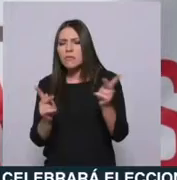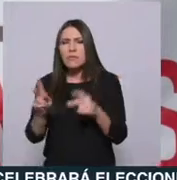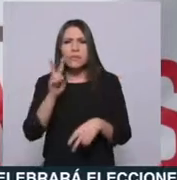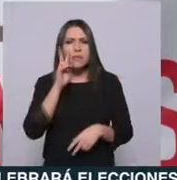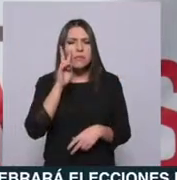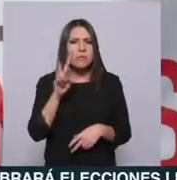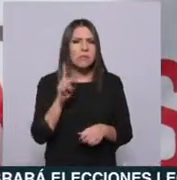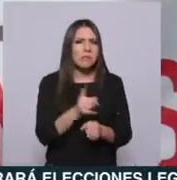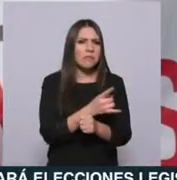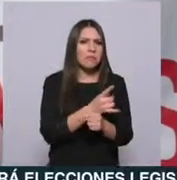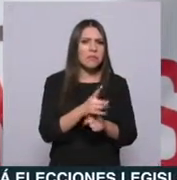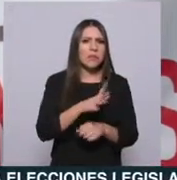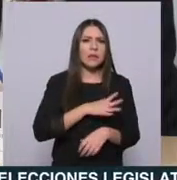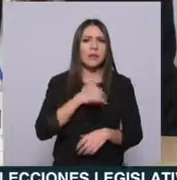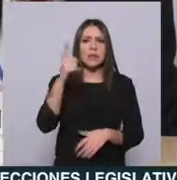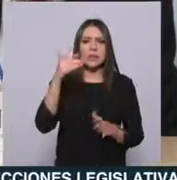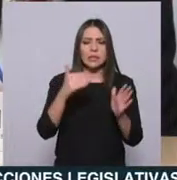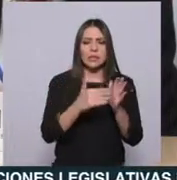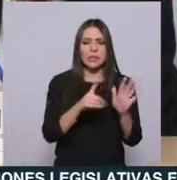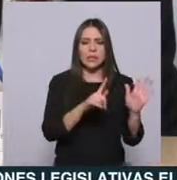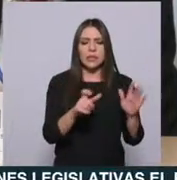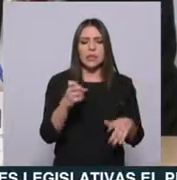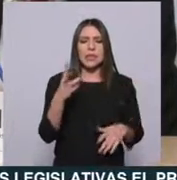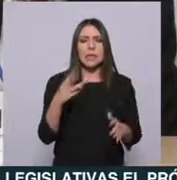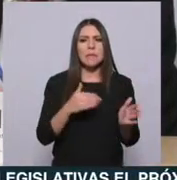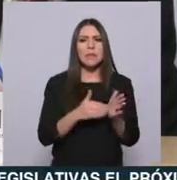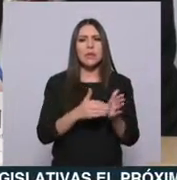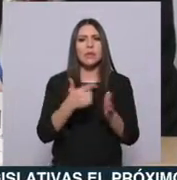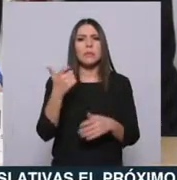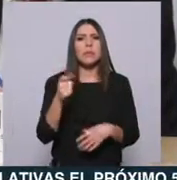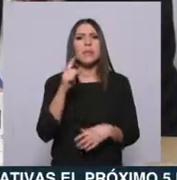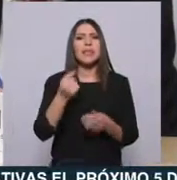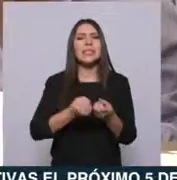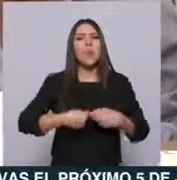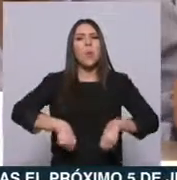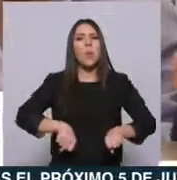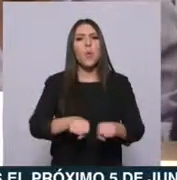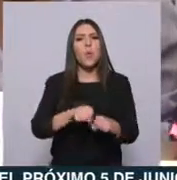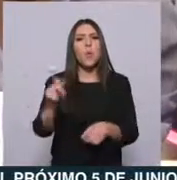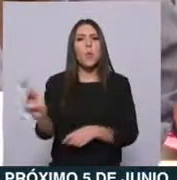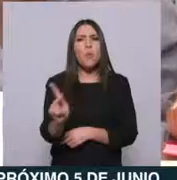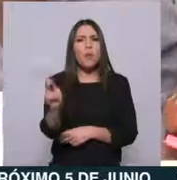de 7,703 millones de pesos del Seguro Popular a través de 13